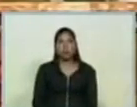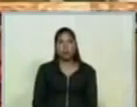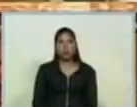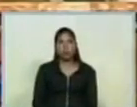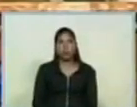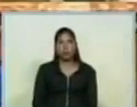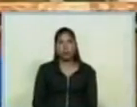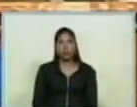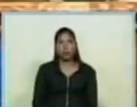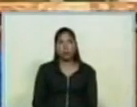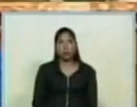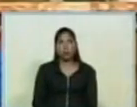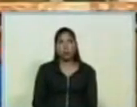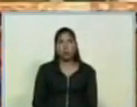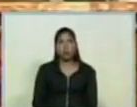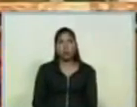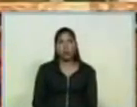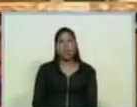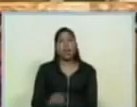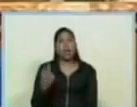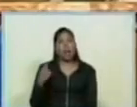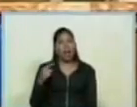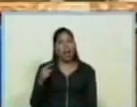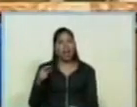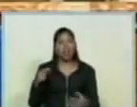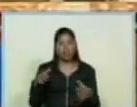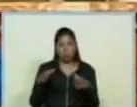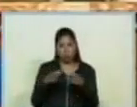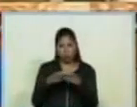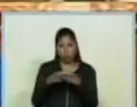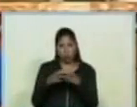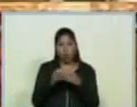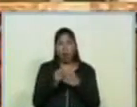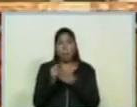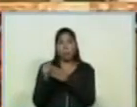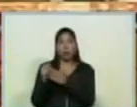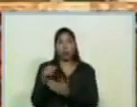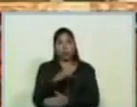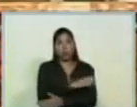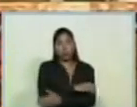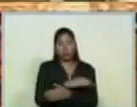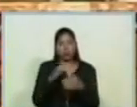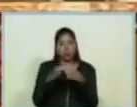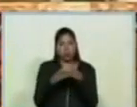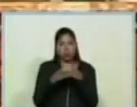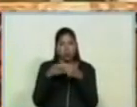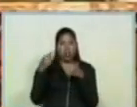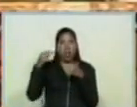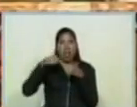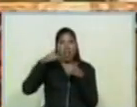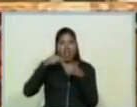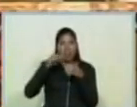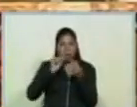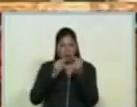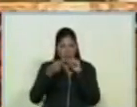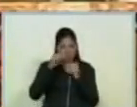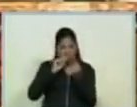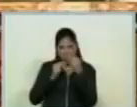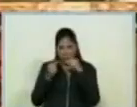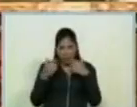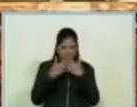Lamentablemente en la oposición se han presentado divisiones, nuevamente pugna electoral, peleas